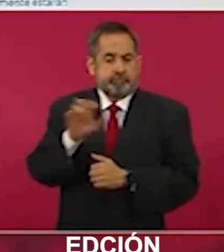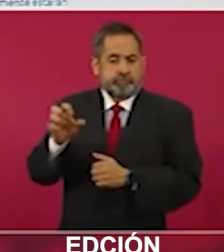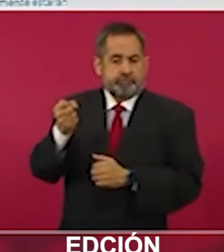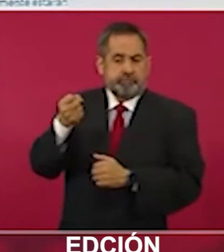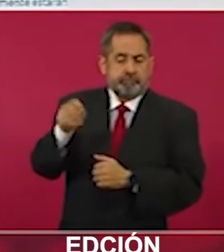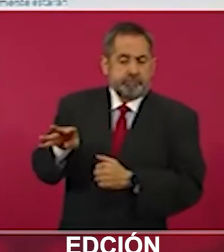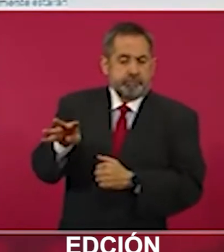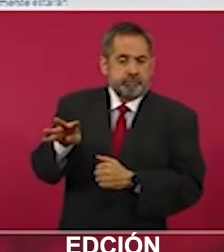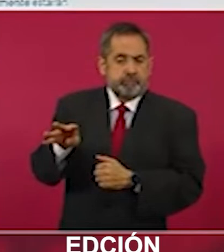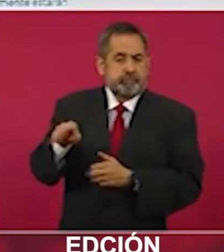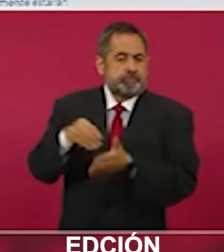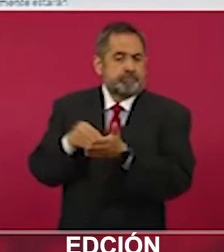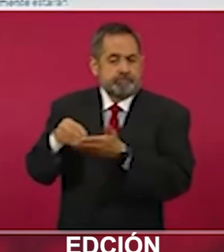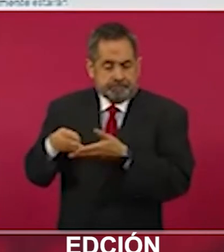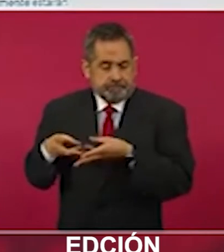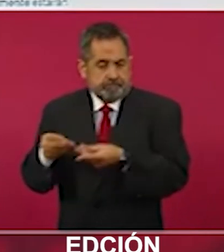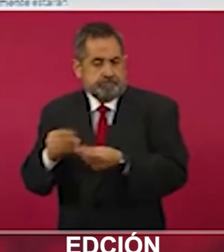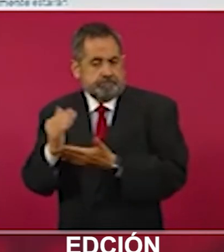519,